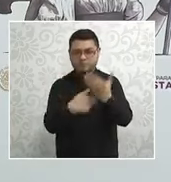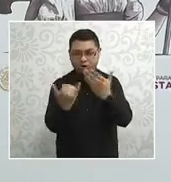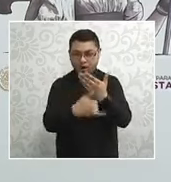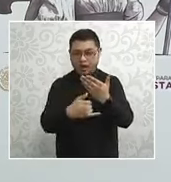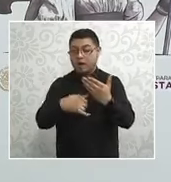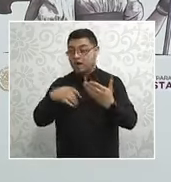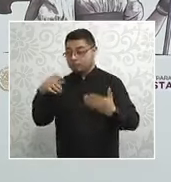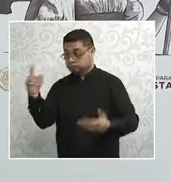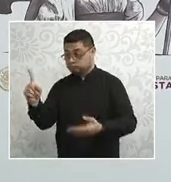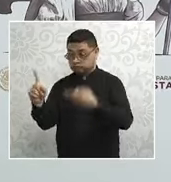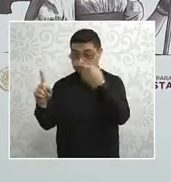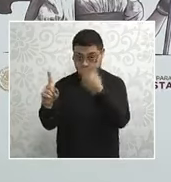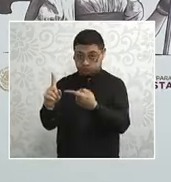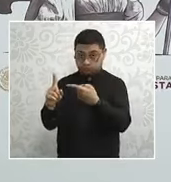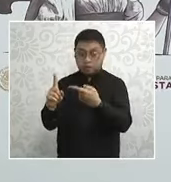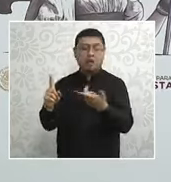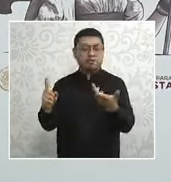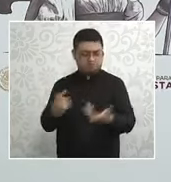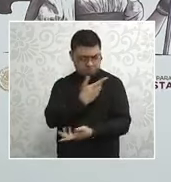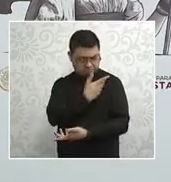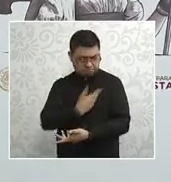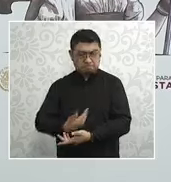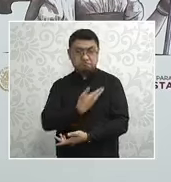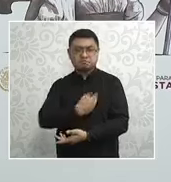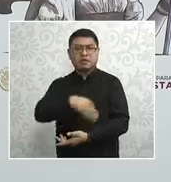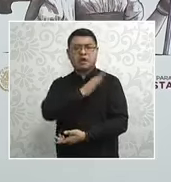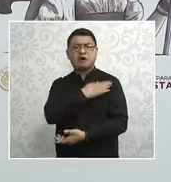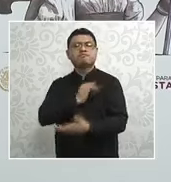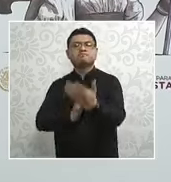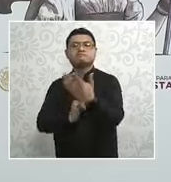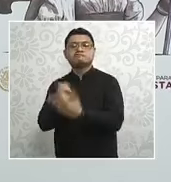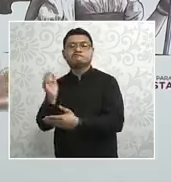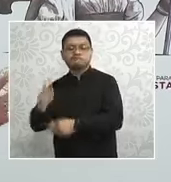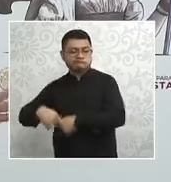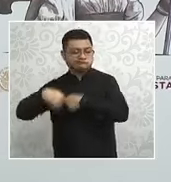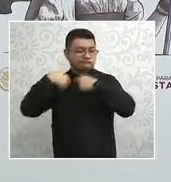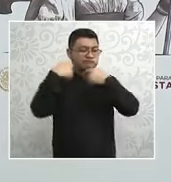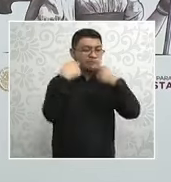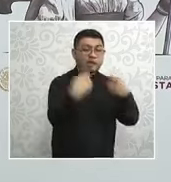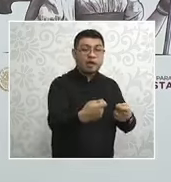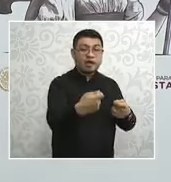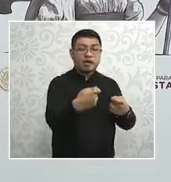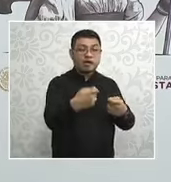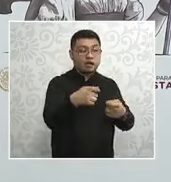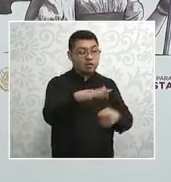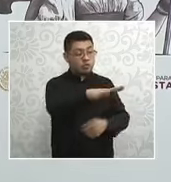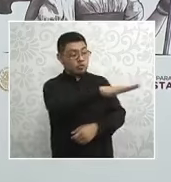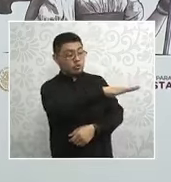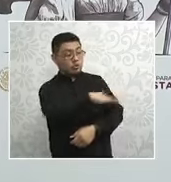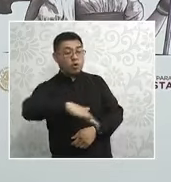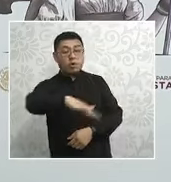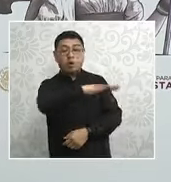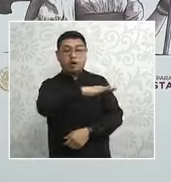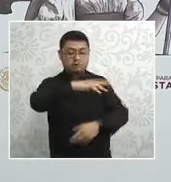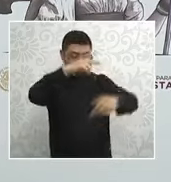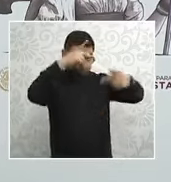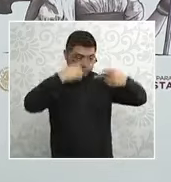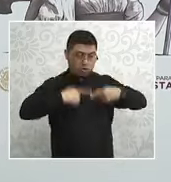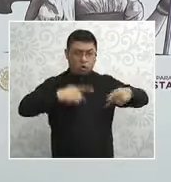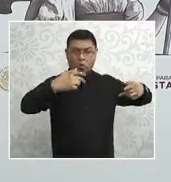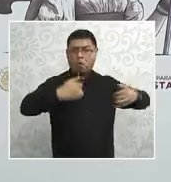decidido nuestra presidenta Es que todas y todos los estudiantes